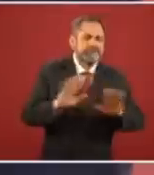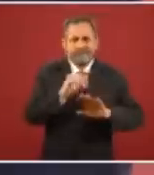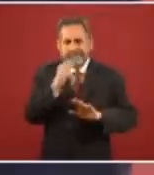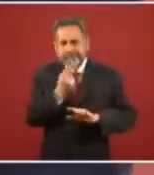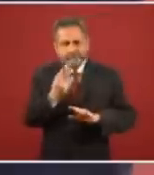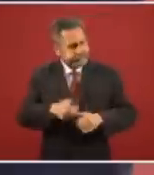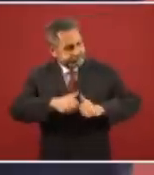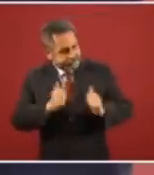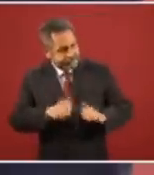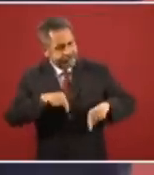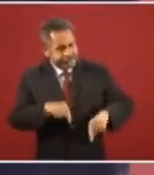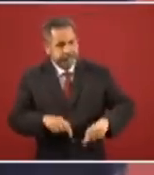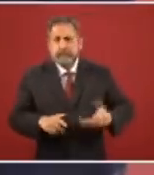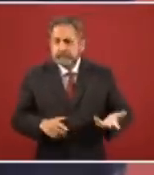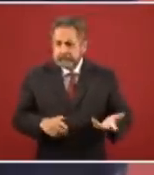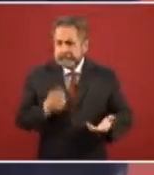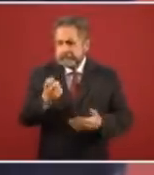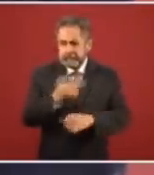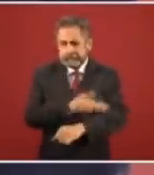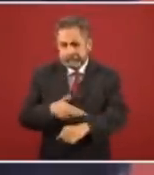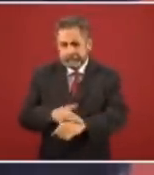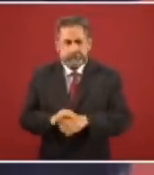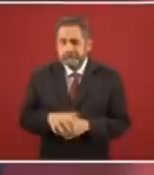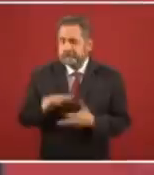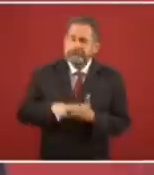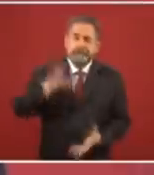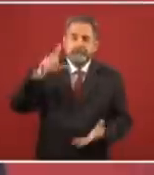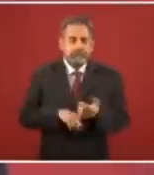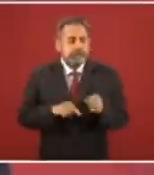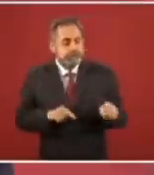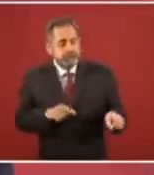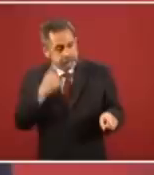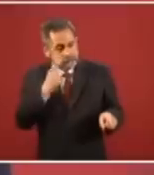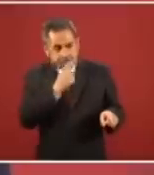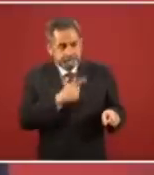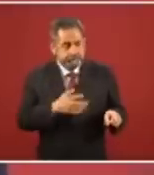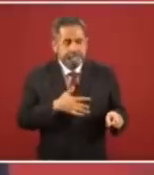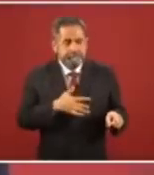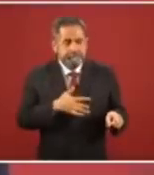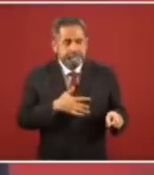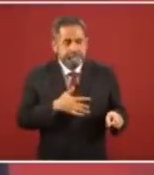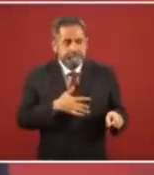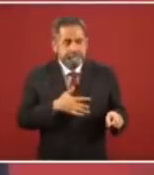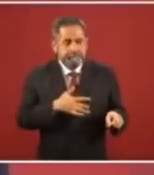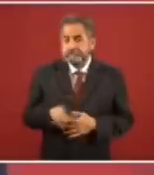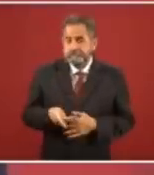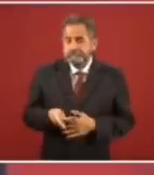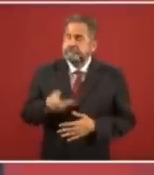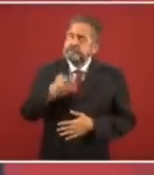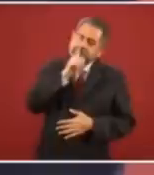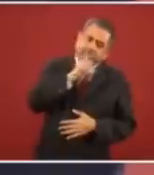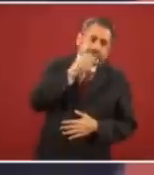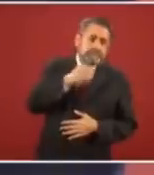emigrar. En la mayoría de los casos es por pobreza, es por falta